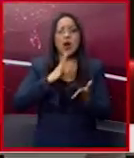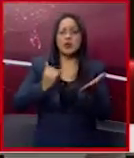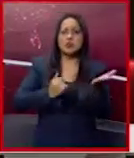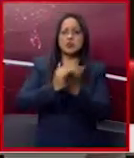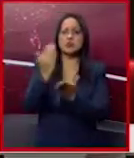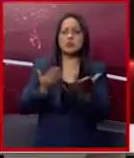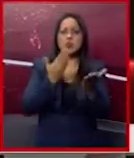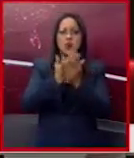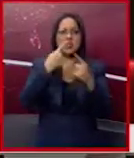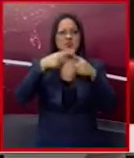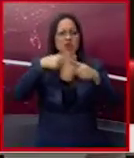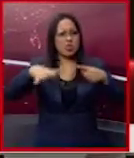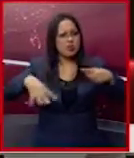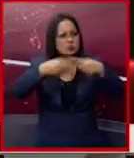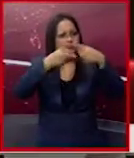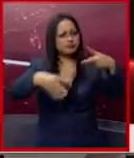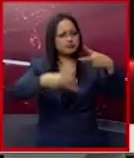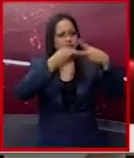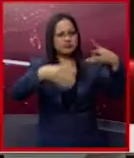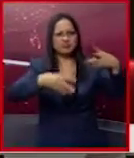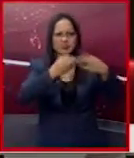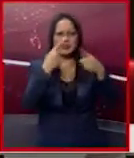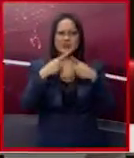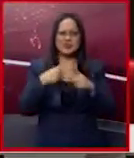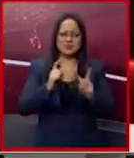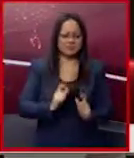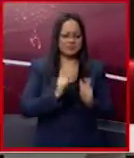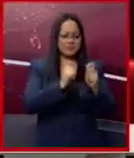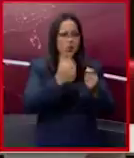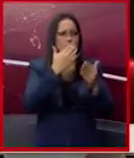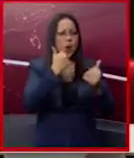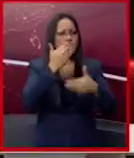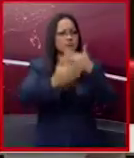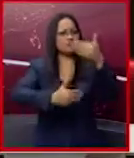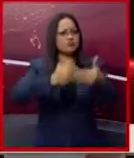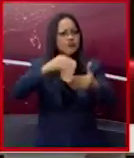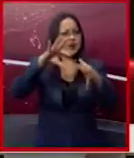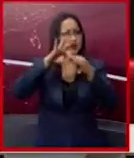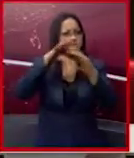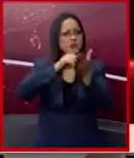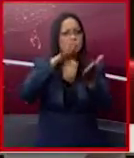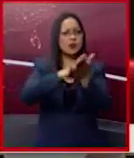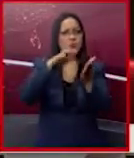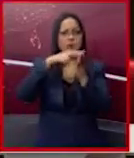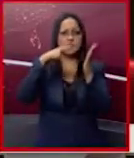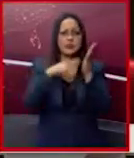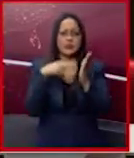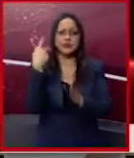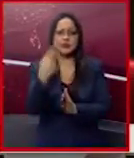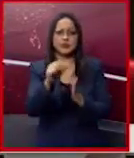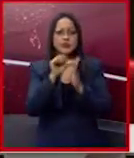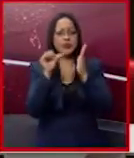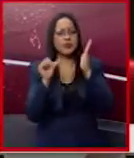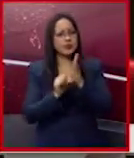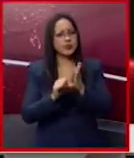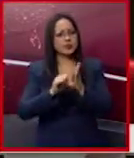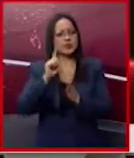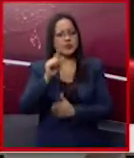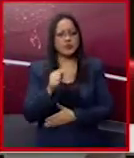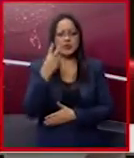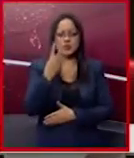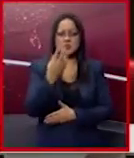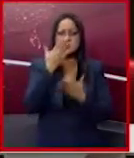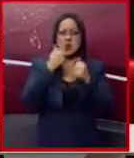iniciativas a las que se les dio un turno y sin cumplir lo que establece el reglamento de esta Cámara en su artículo